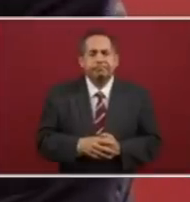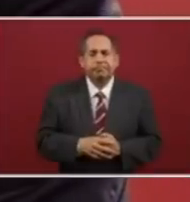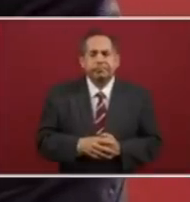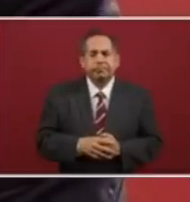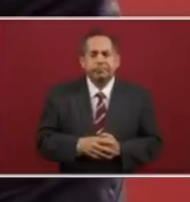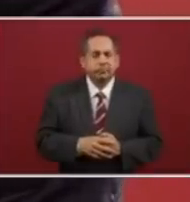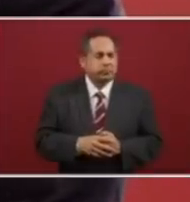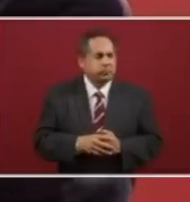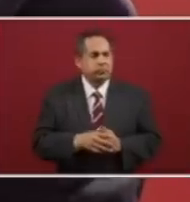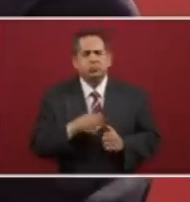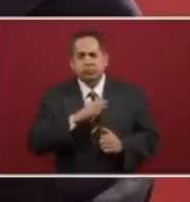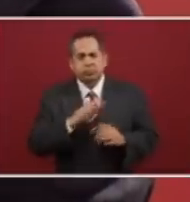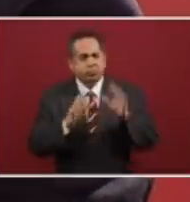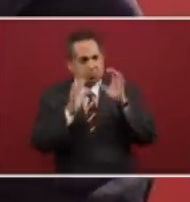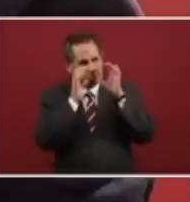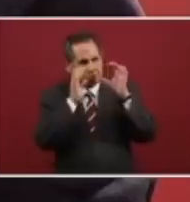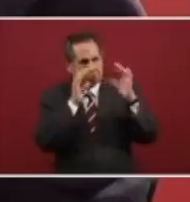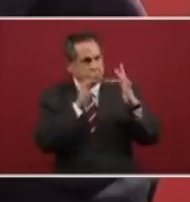comunicación